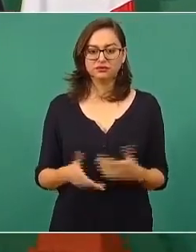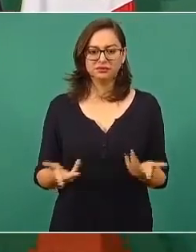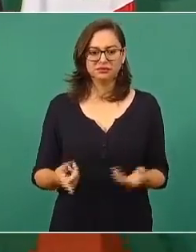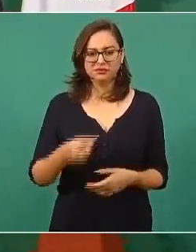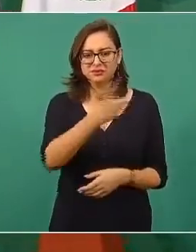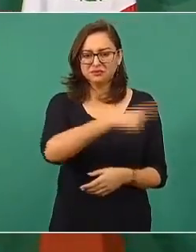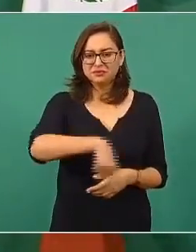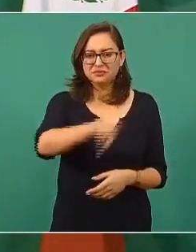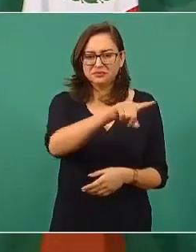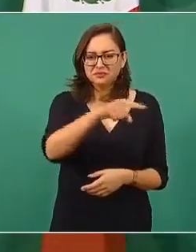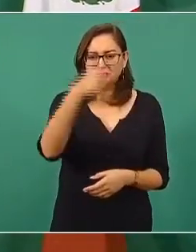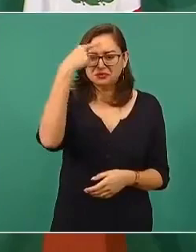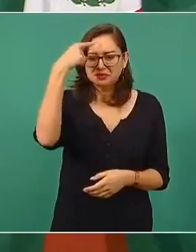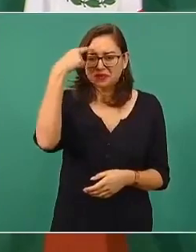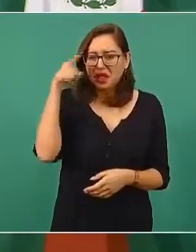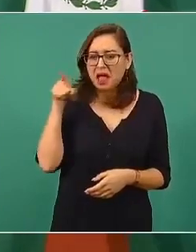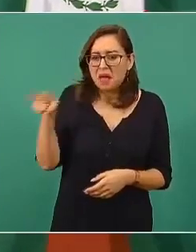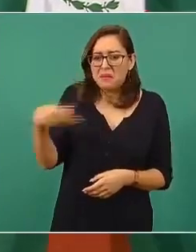a 2 meses